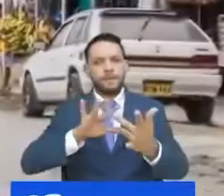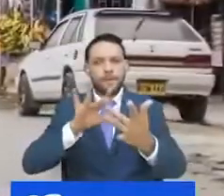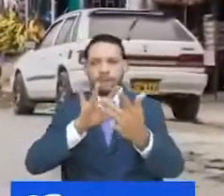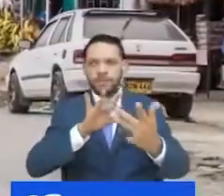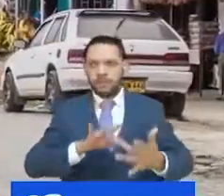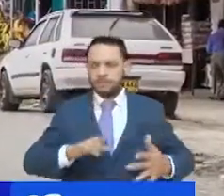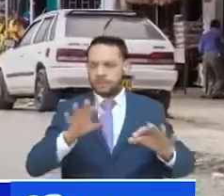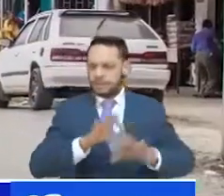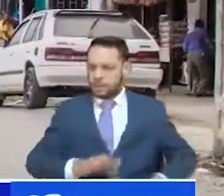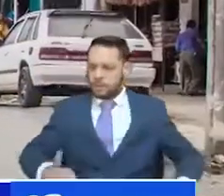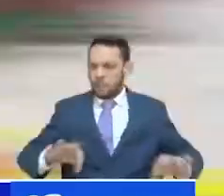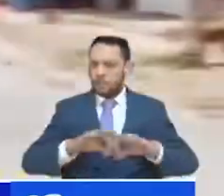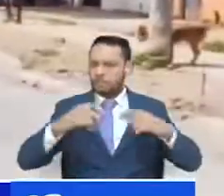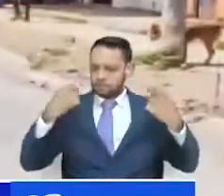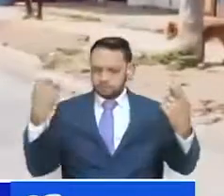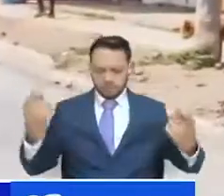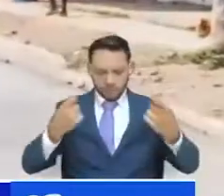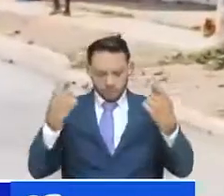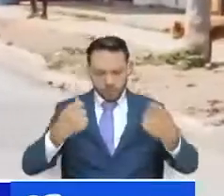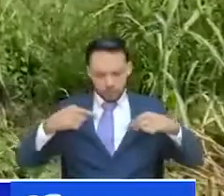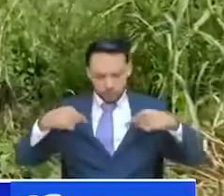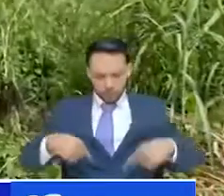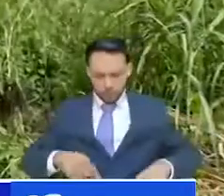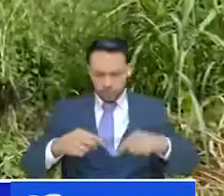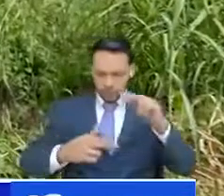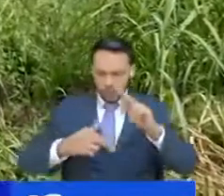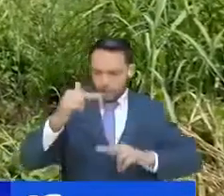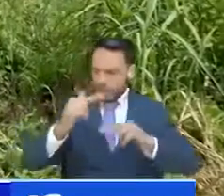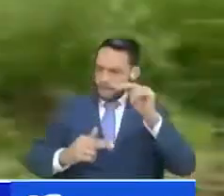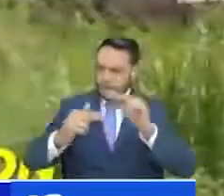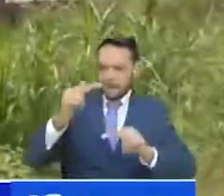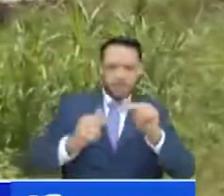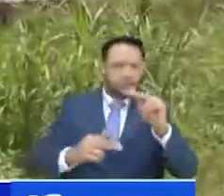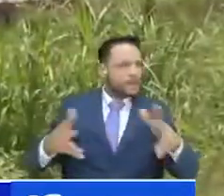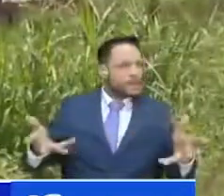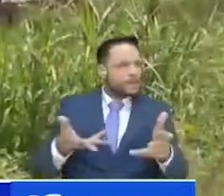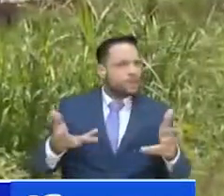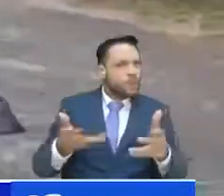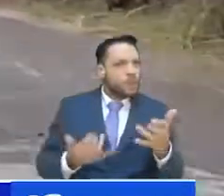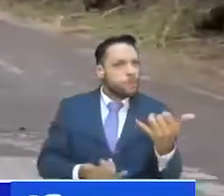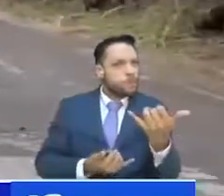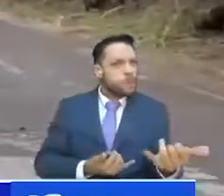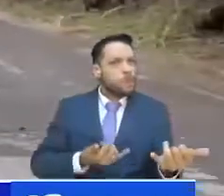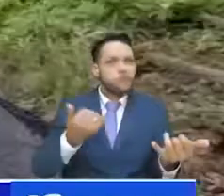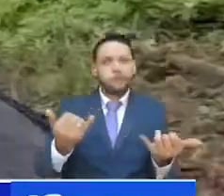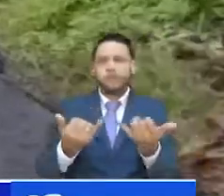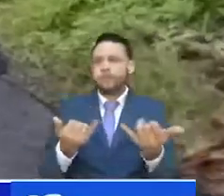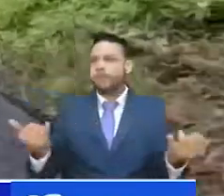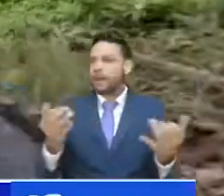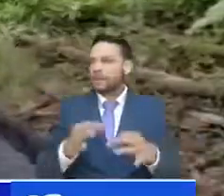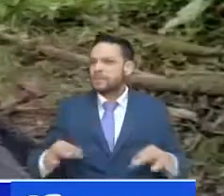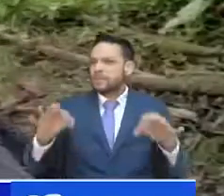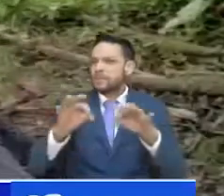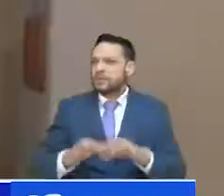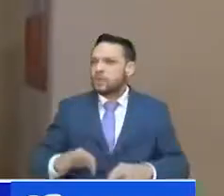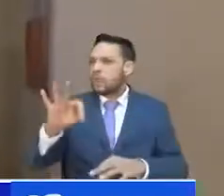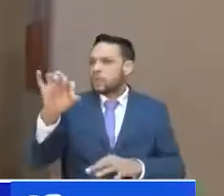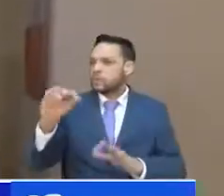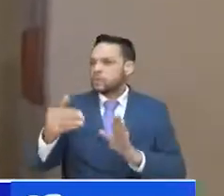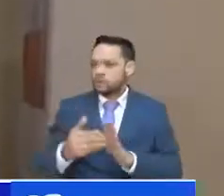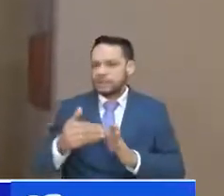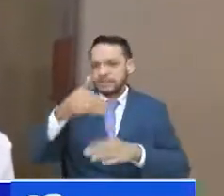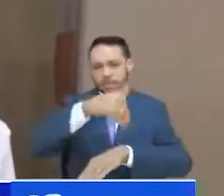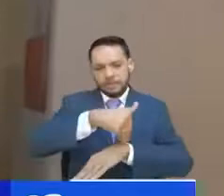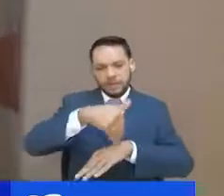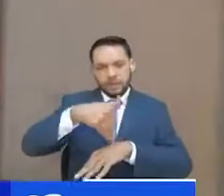ocasión sirvió para contar cuáles son las obras de infraestructura que se están adelantando. Hasta este momento tenemos una inversión de 8.000 millones de pesos en los